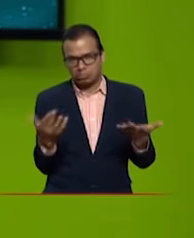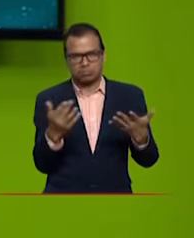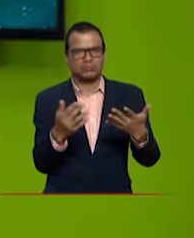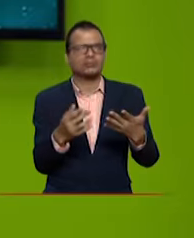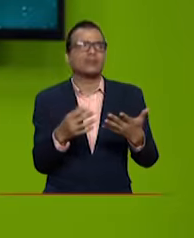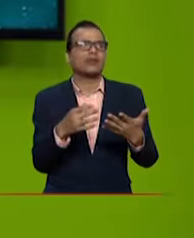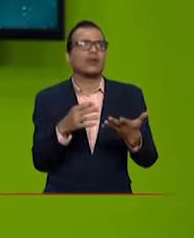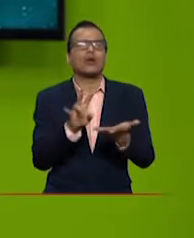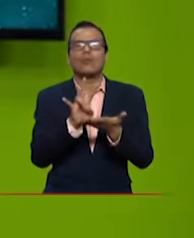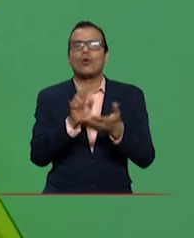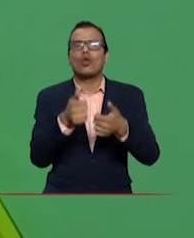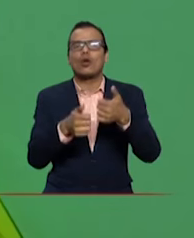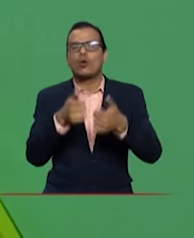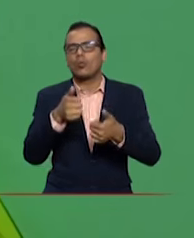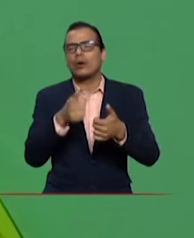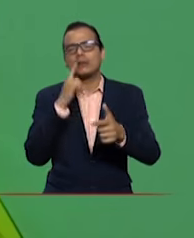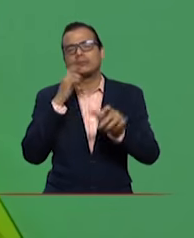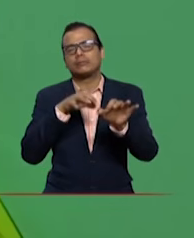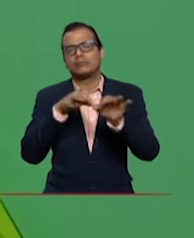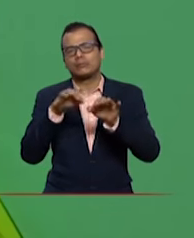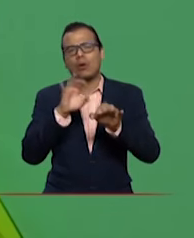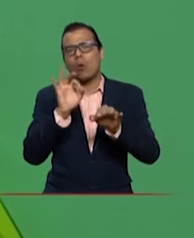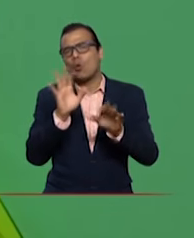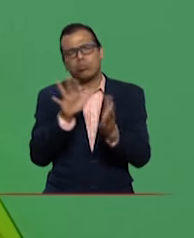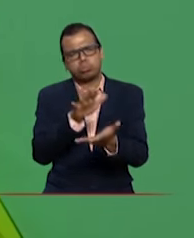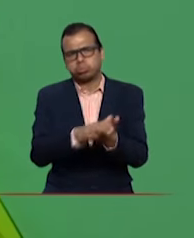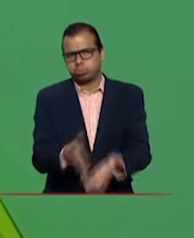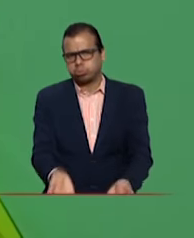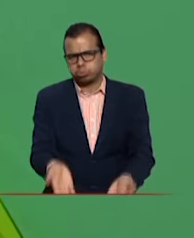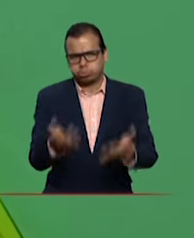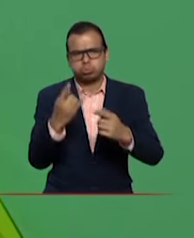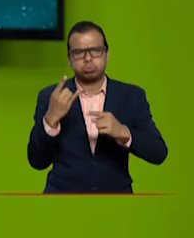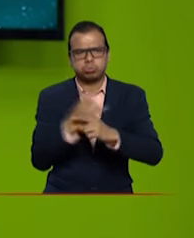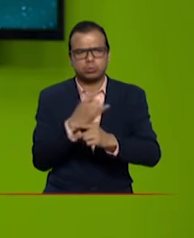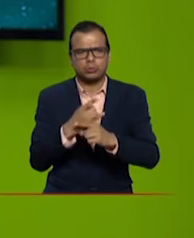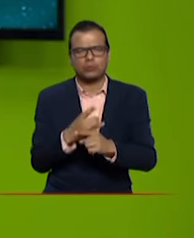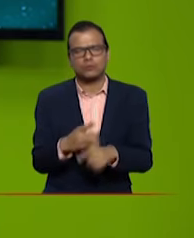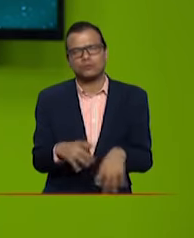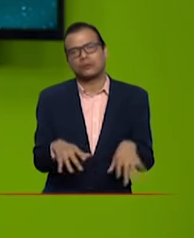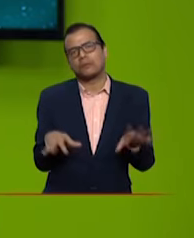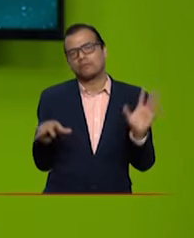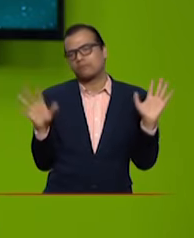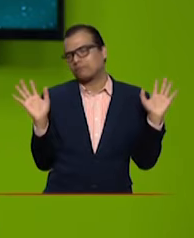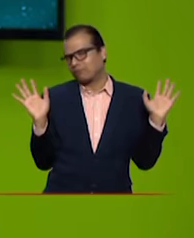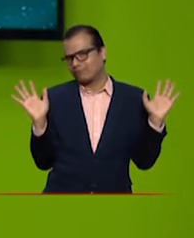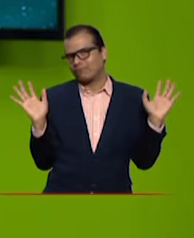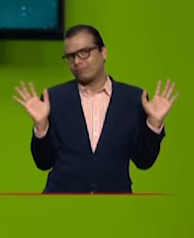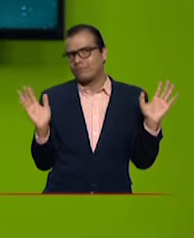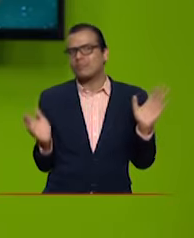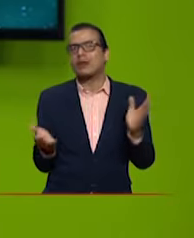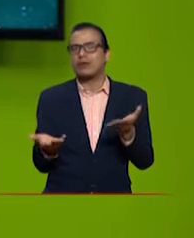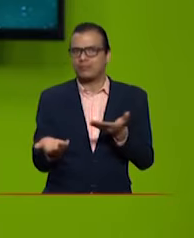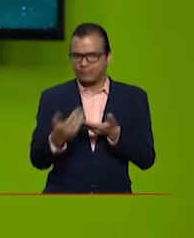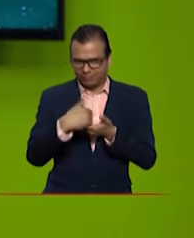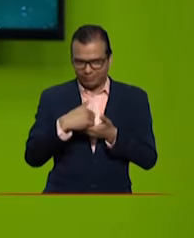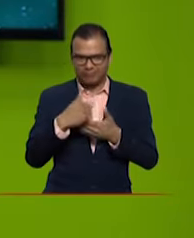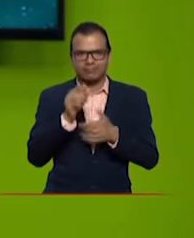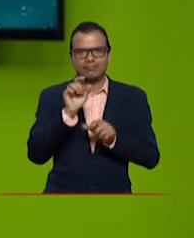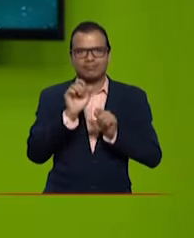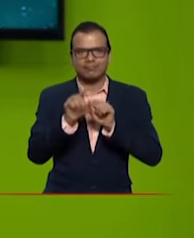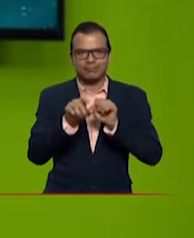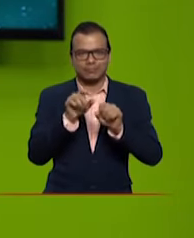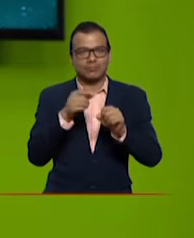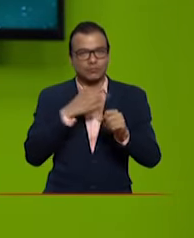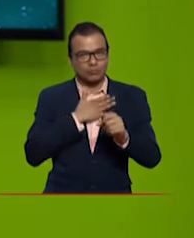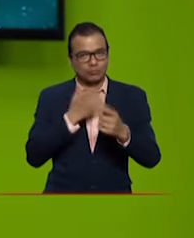integrado, estas son los limitantes, o no está en ningún área protegida y usted puede efectivamente hacer lo que usted piensa. Lo que estaban ofreciendo